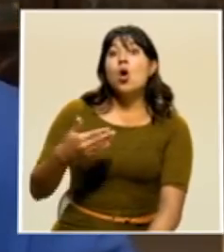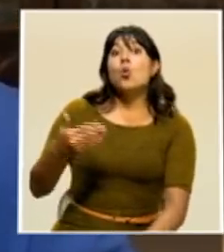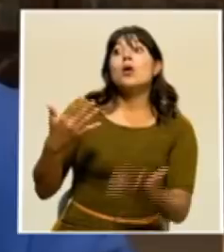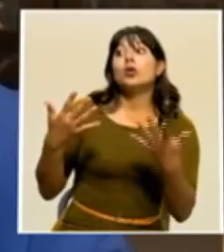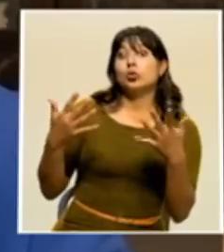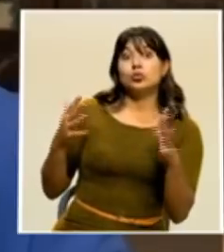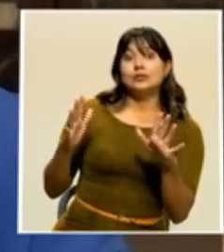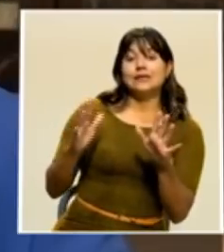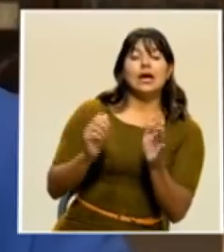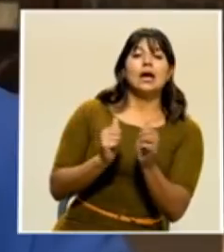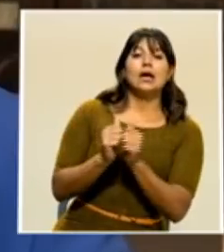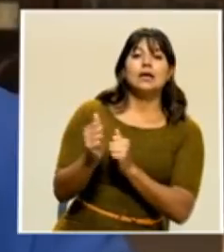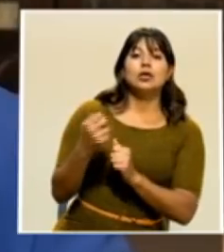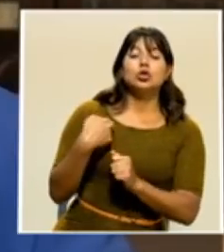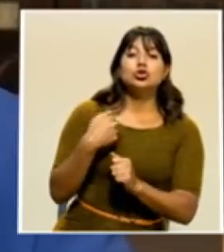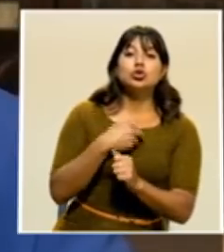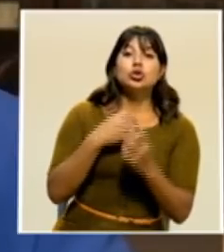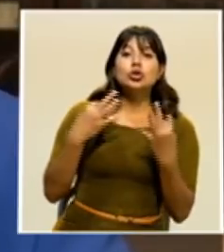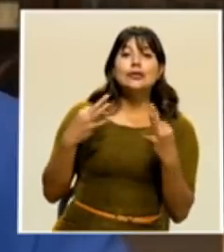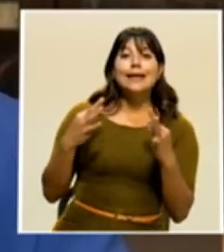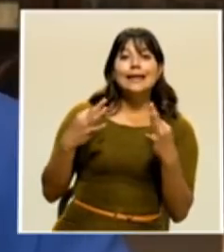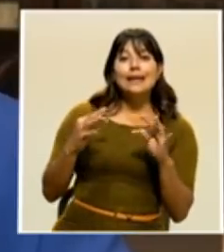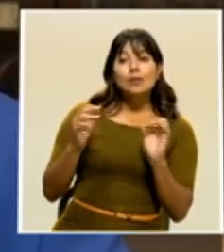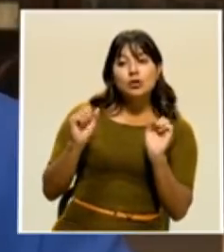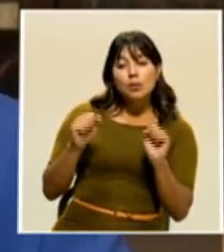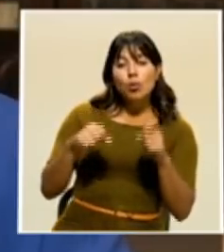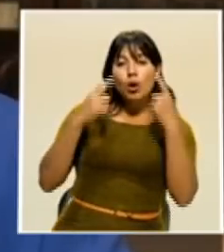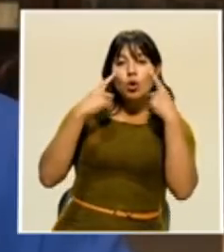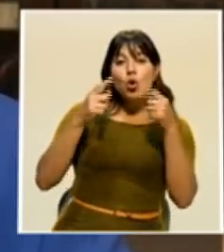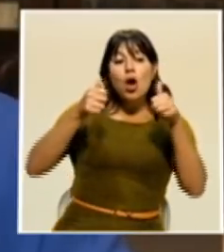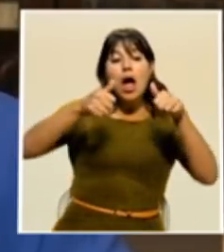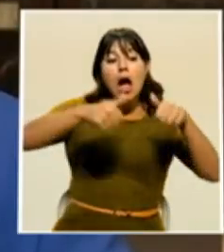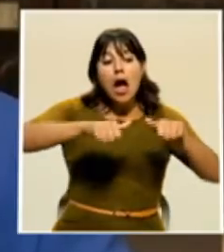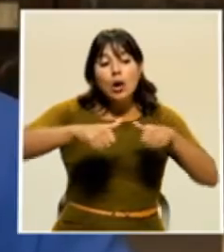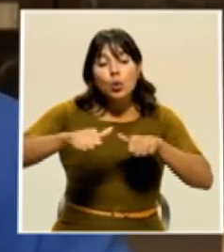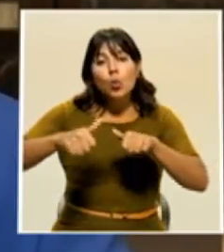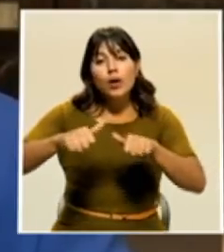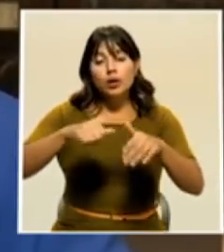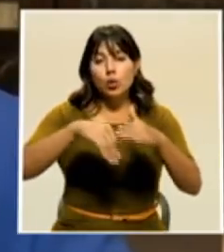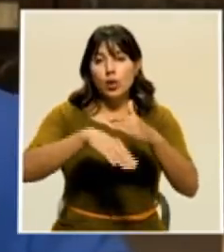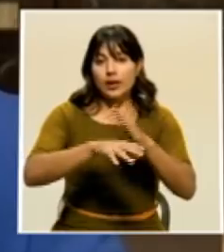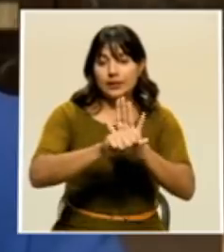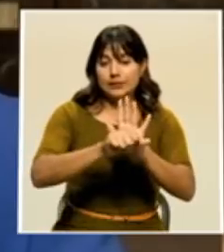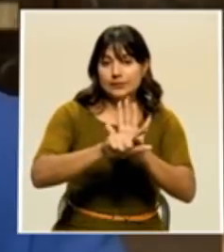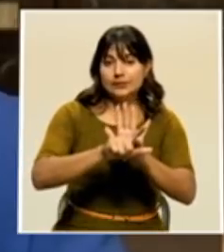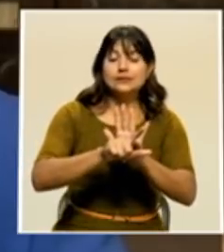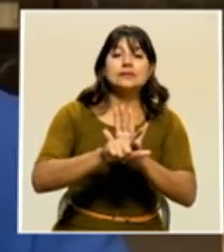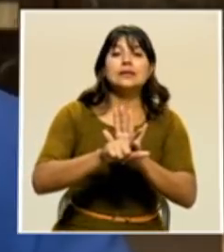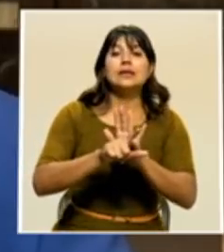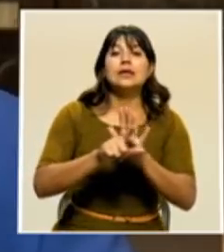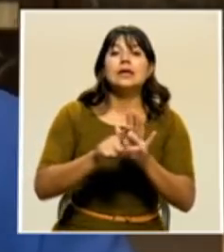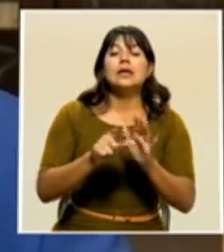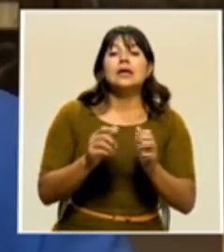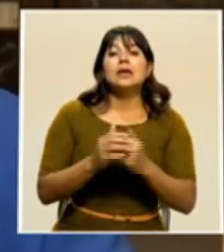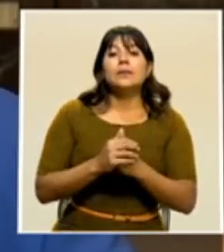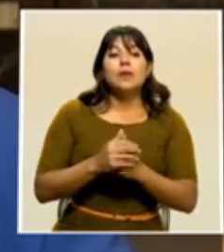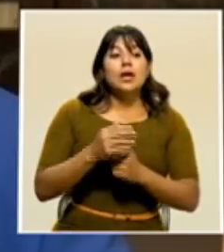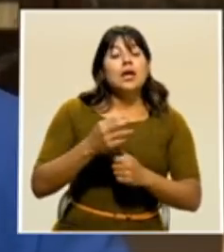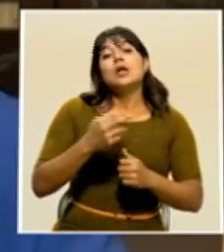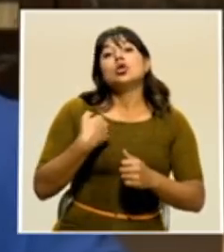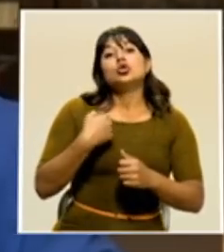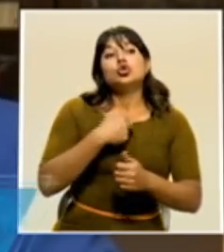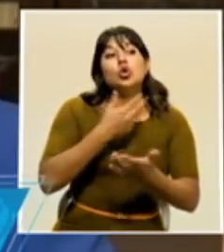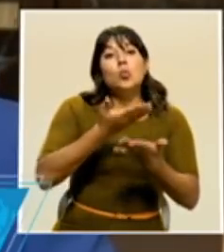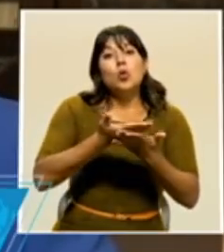creo que estamos tratando de construir una moción de consenso, de recorte, en la línea inicial de la oposición de los